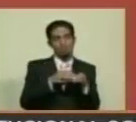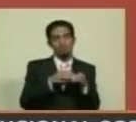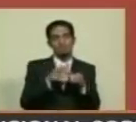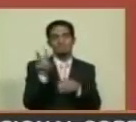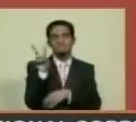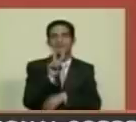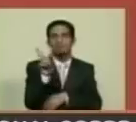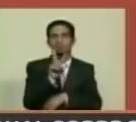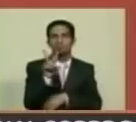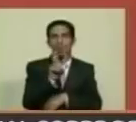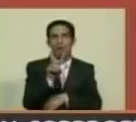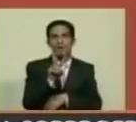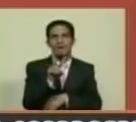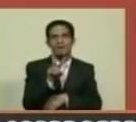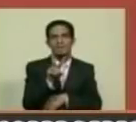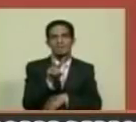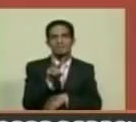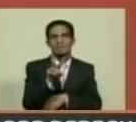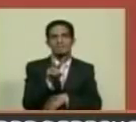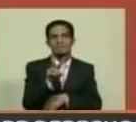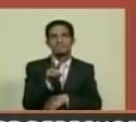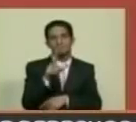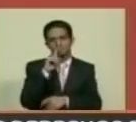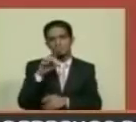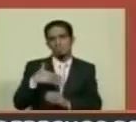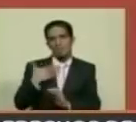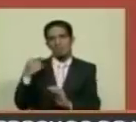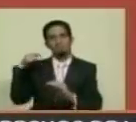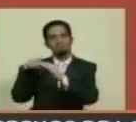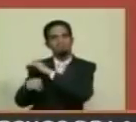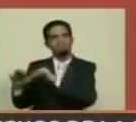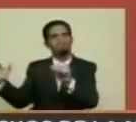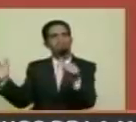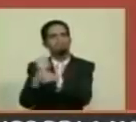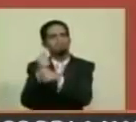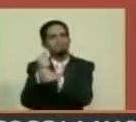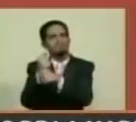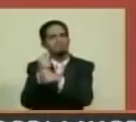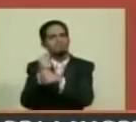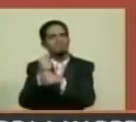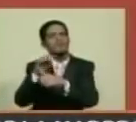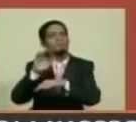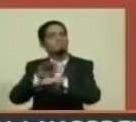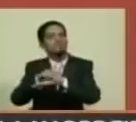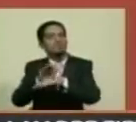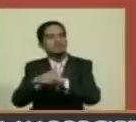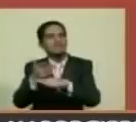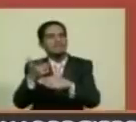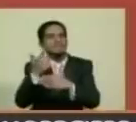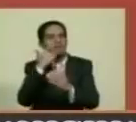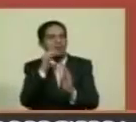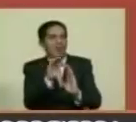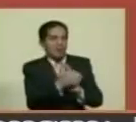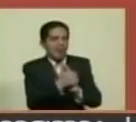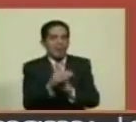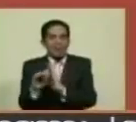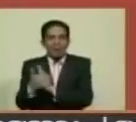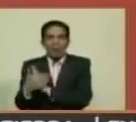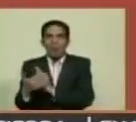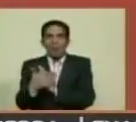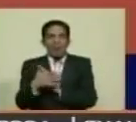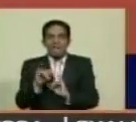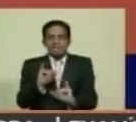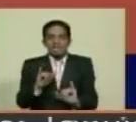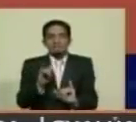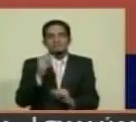Venezuela logran la captura de Osvaldo Gabriel Castillo Lunar, porque se le estaban acabando los escondites y sabía que